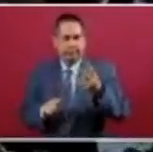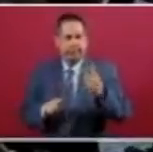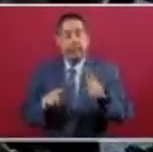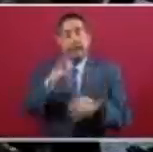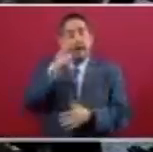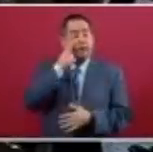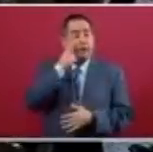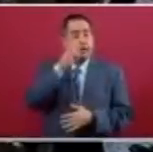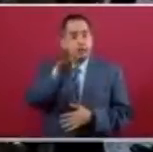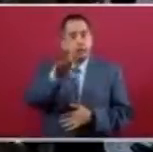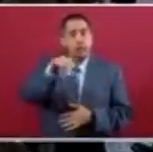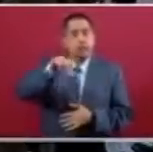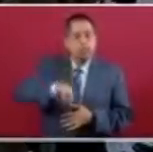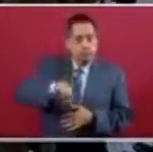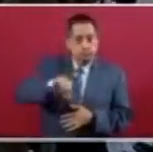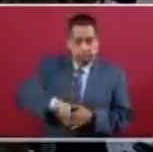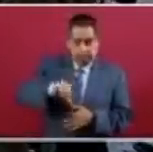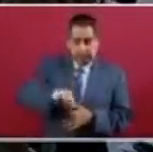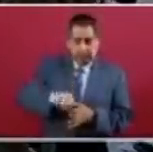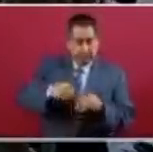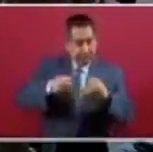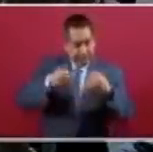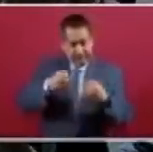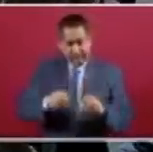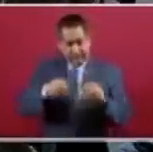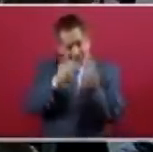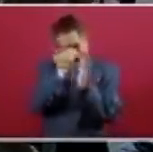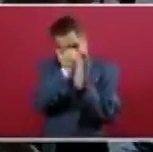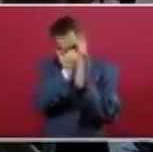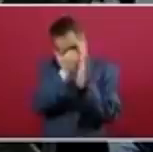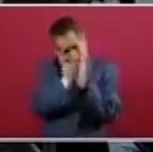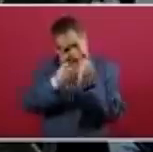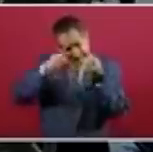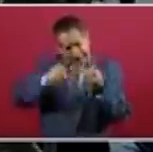fíjense que hoy tengo una agenda cargadísima.